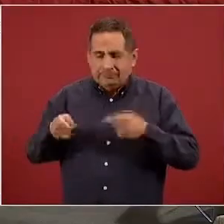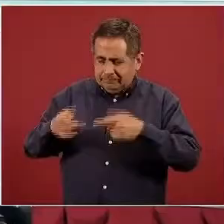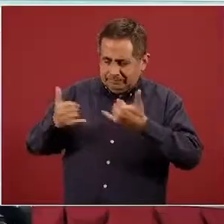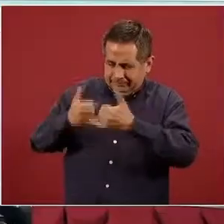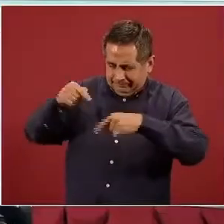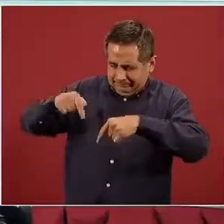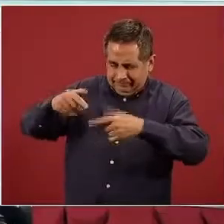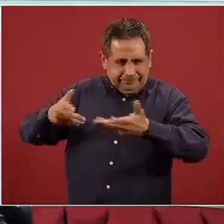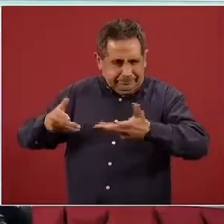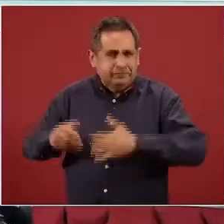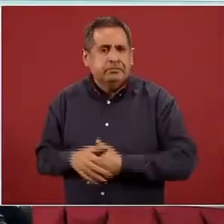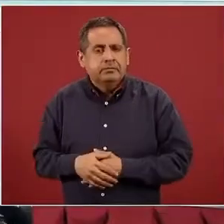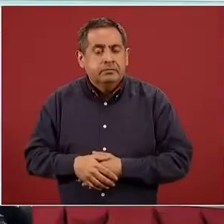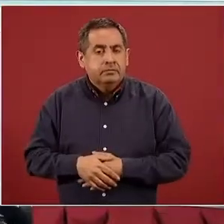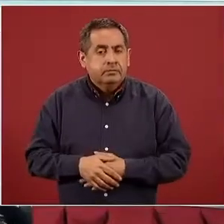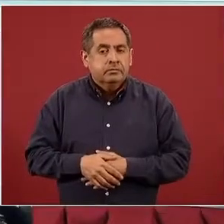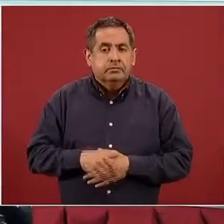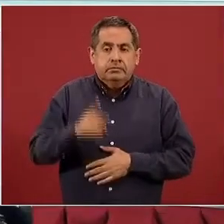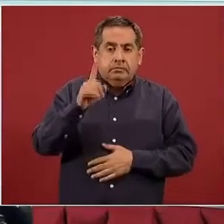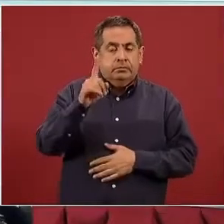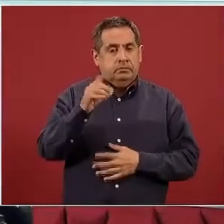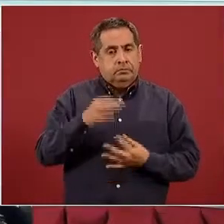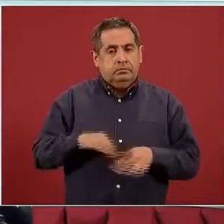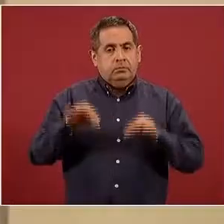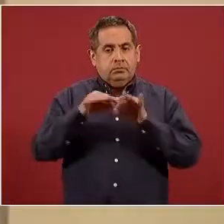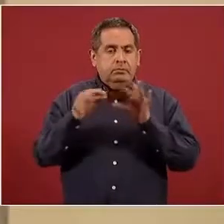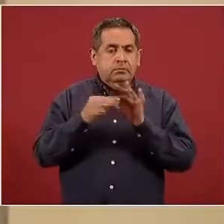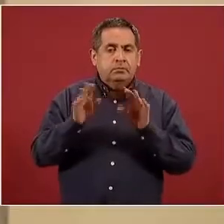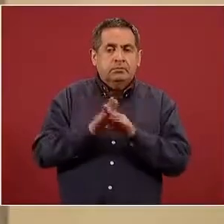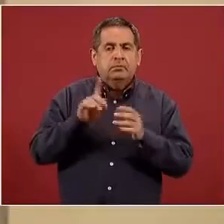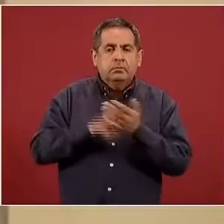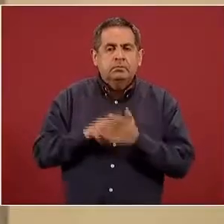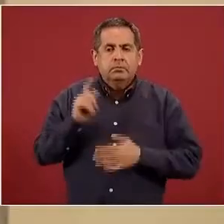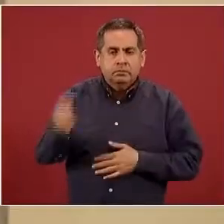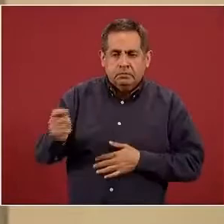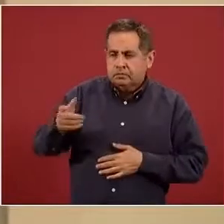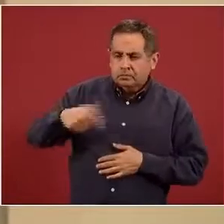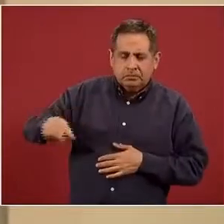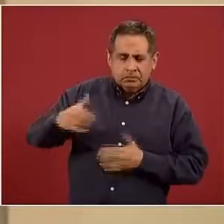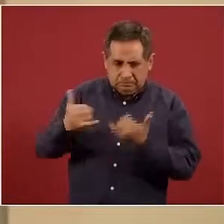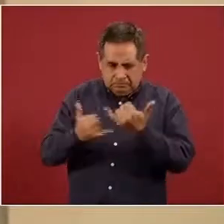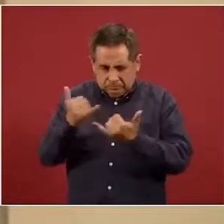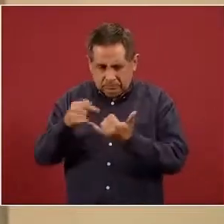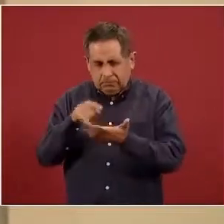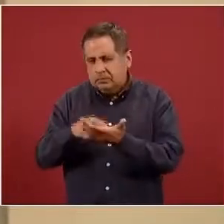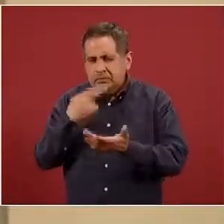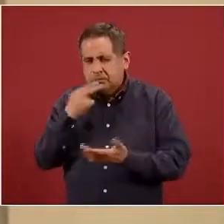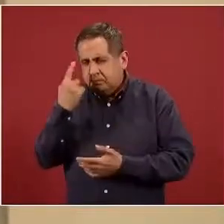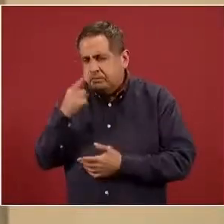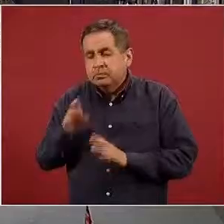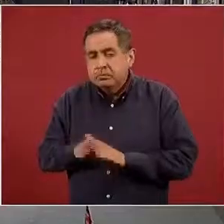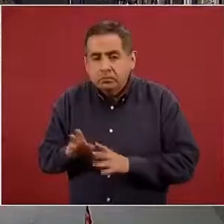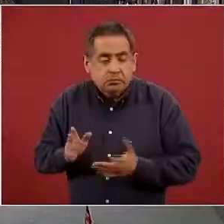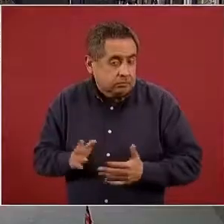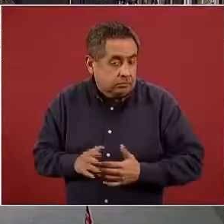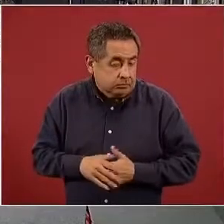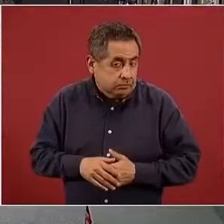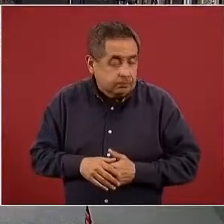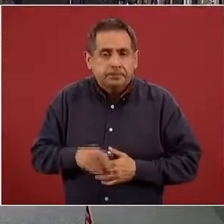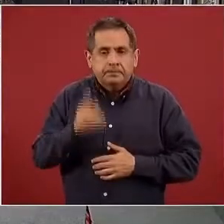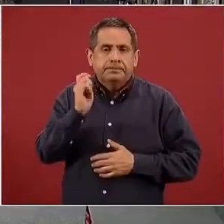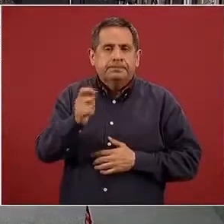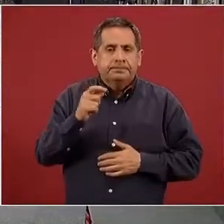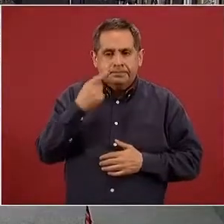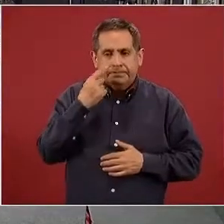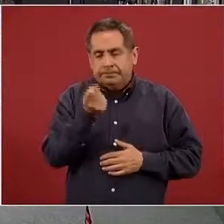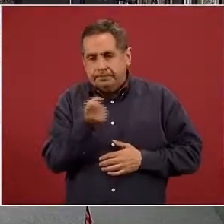sí. Pero es importante tener en cuenta qué características va a tener un videojuego. ¿Para qué? Pues porque van a